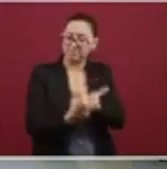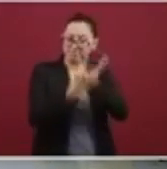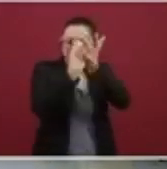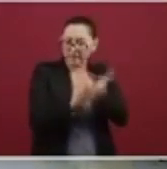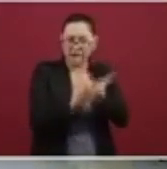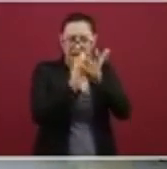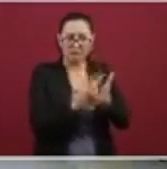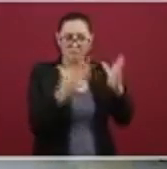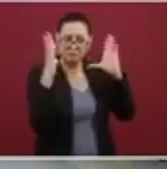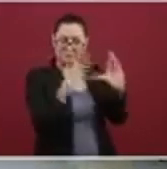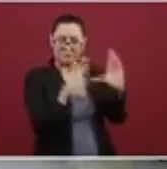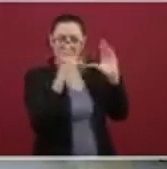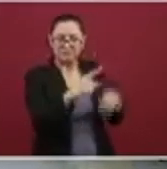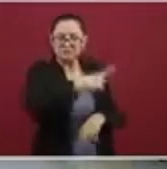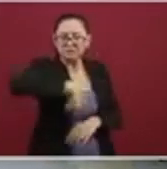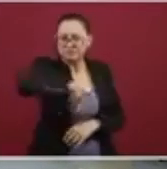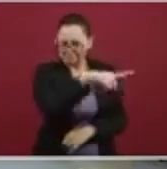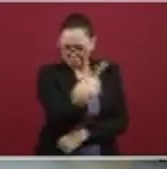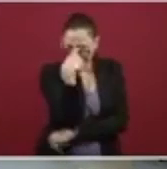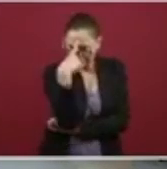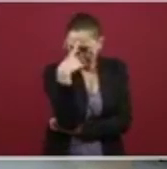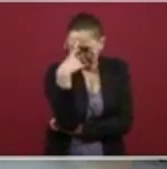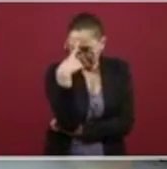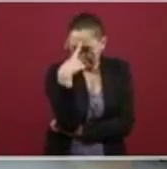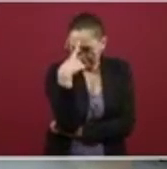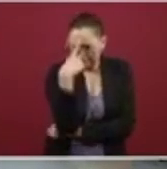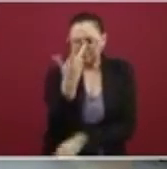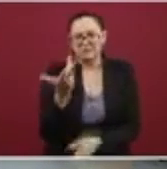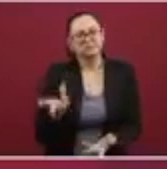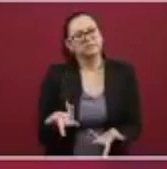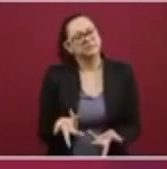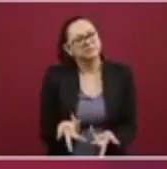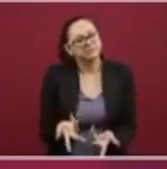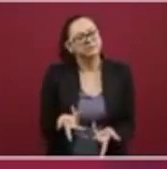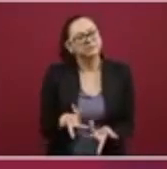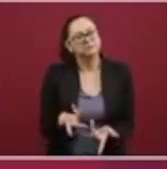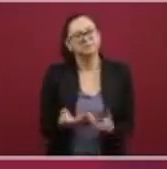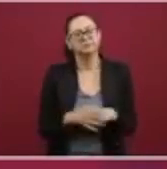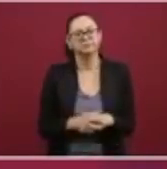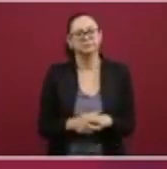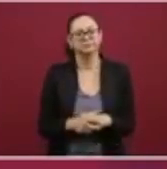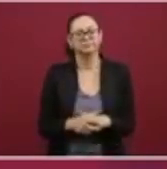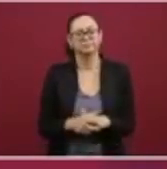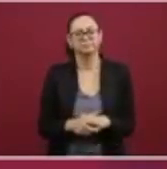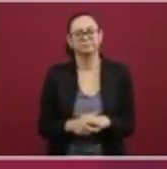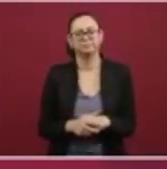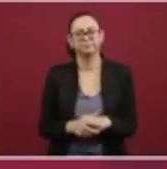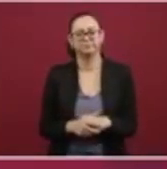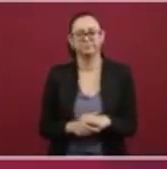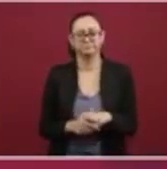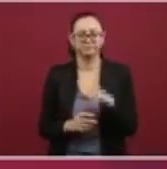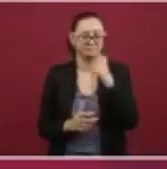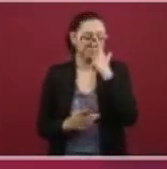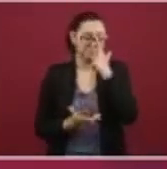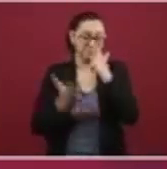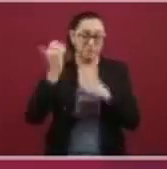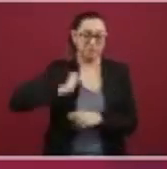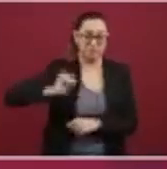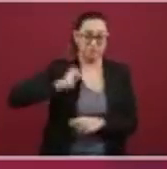porque sí están enajenados. O sea, lo decía el padre Hidalgo